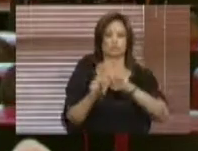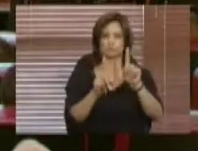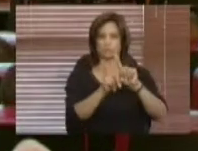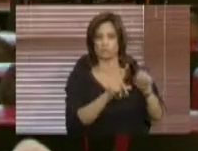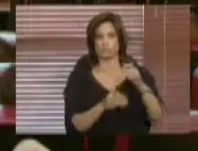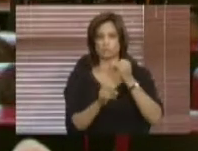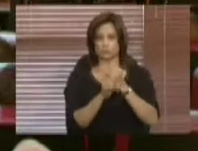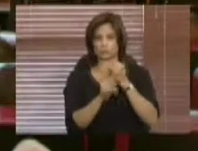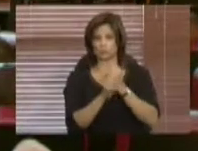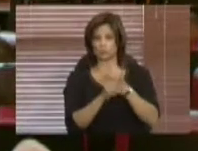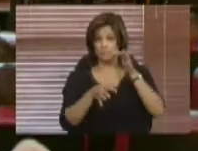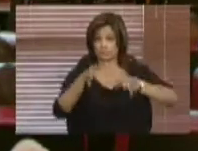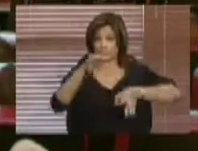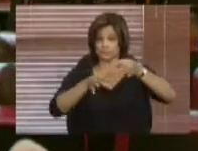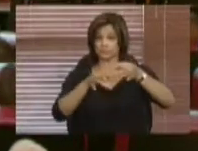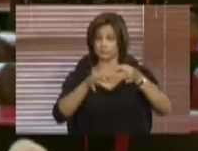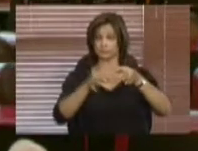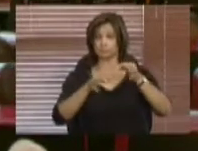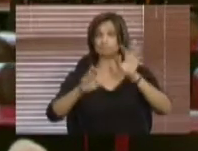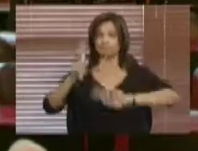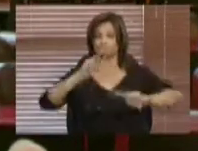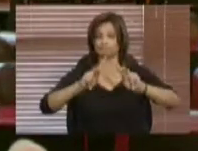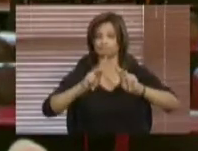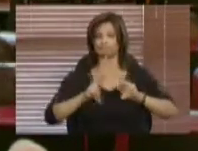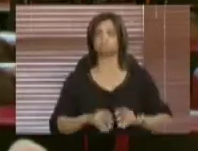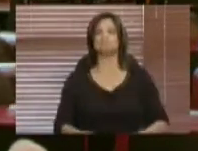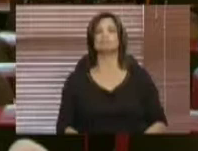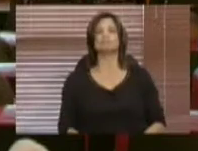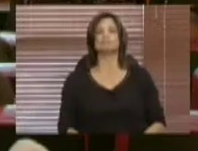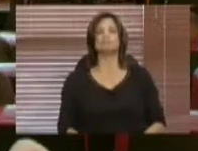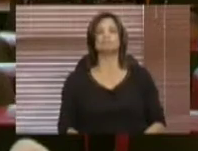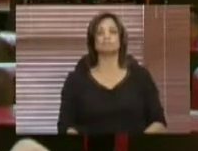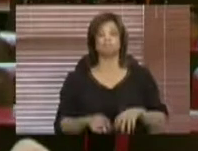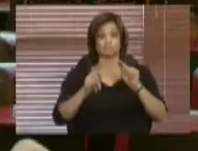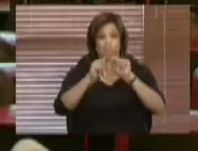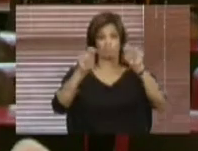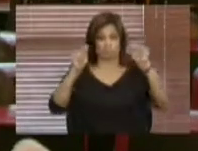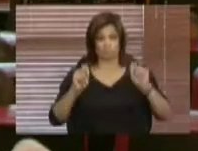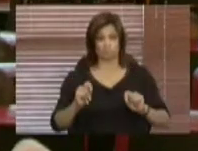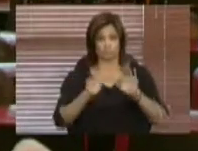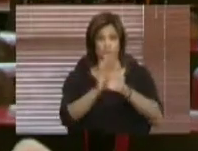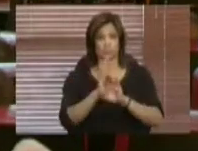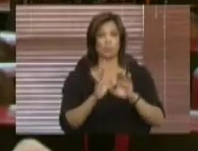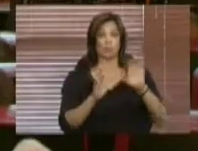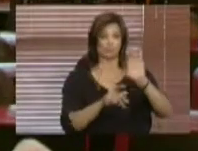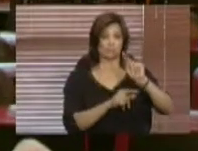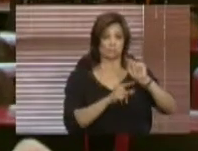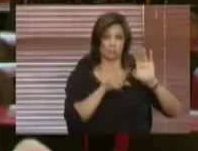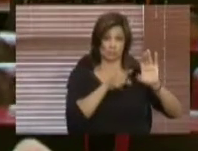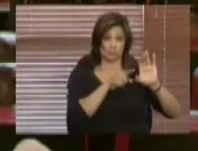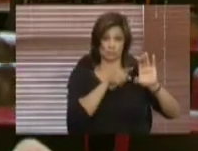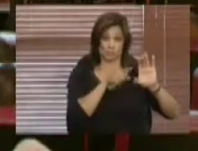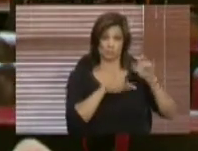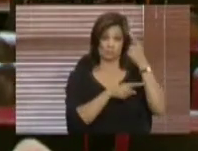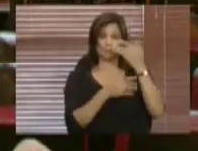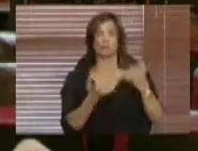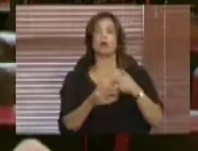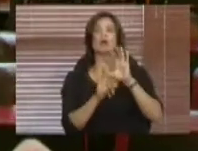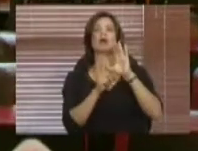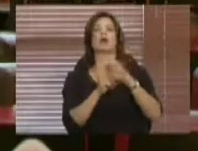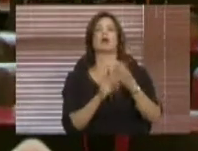tribunales e instituciones públicas. El Tribunal Constitucional ha afianzado la